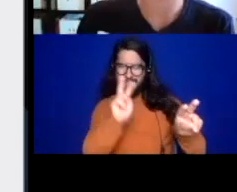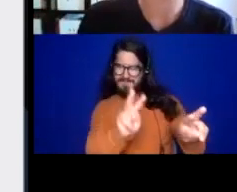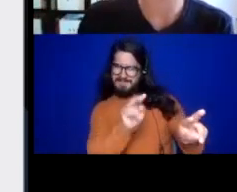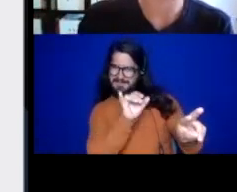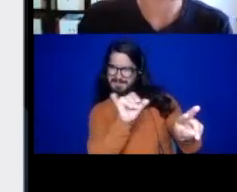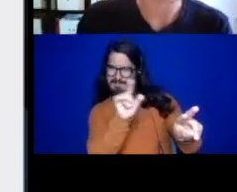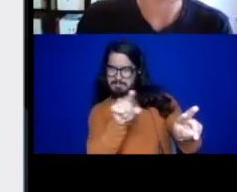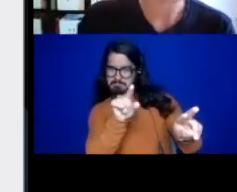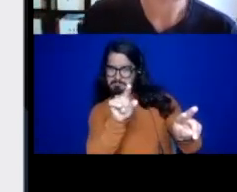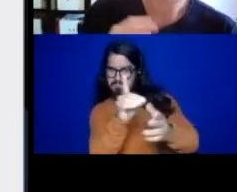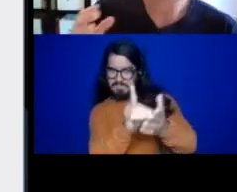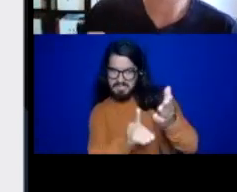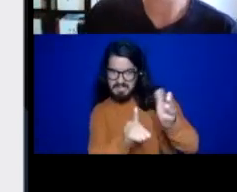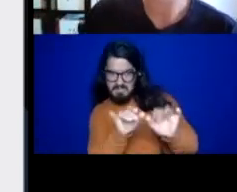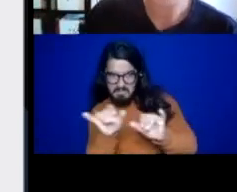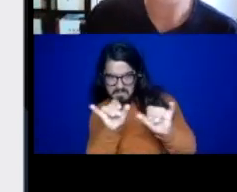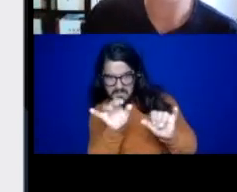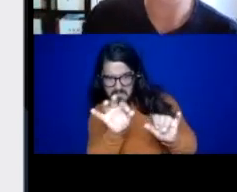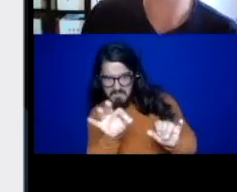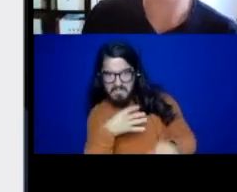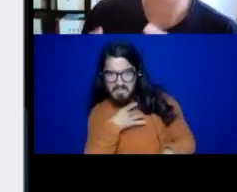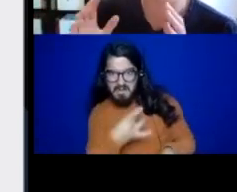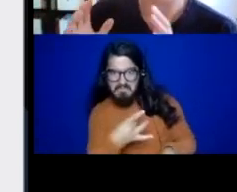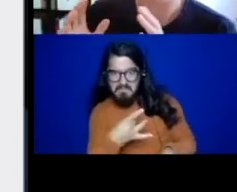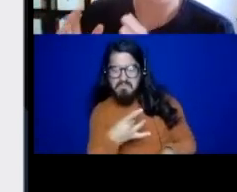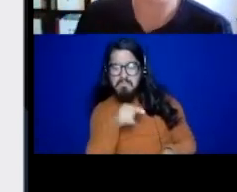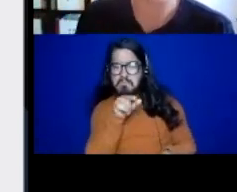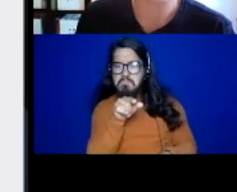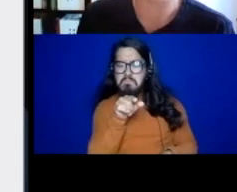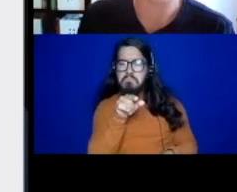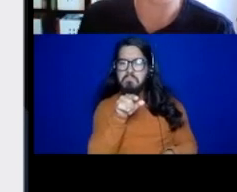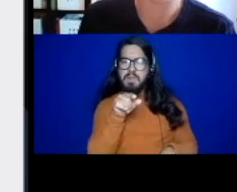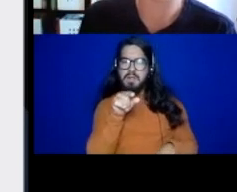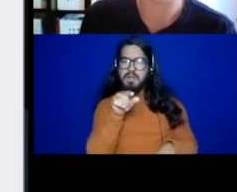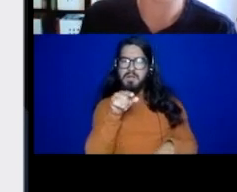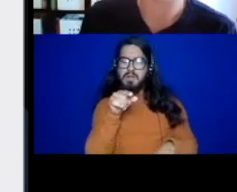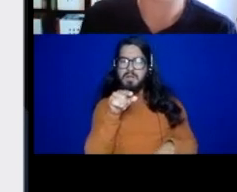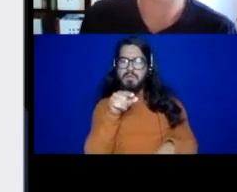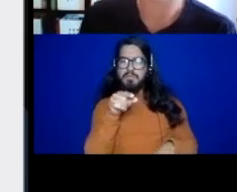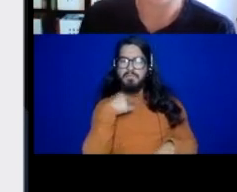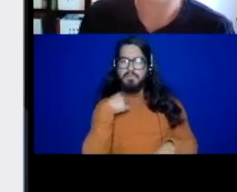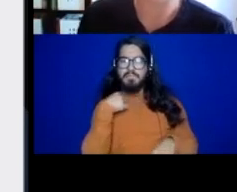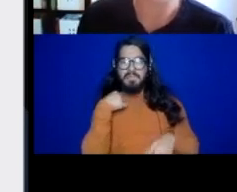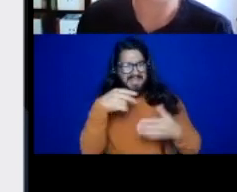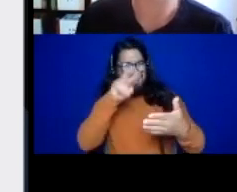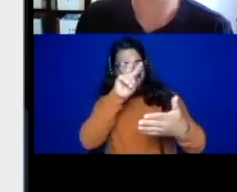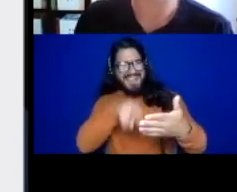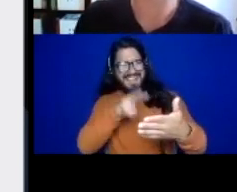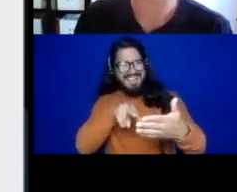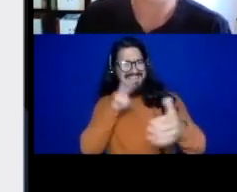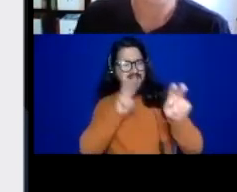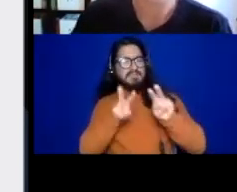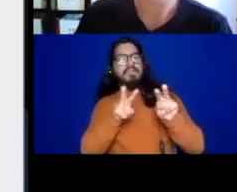navegadores. Entonces las metáforas que tenemos que entender cuando estamos aprendiendo, conociendo un software nuevo, se lo